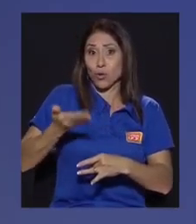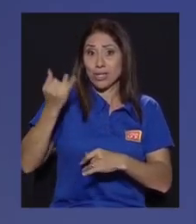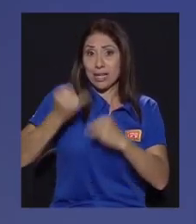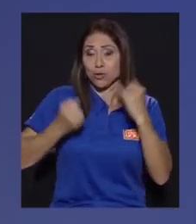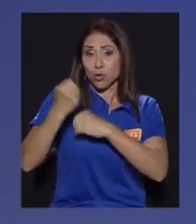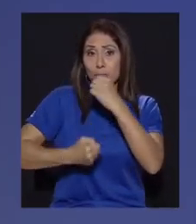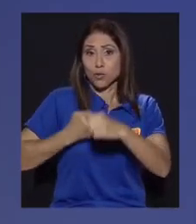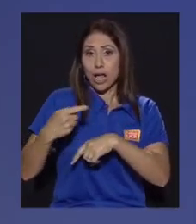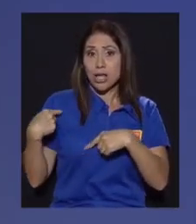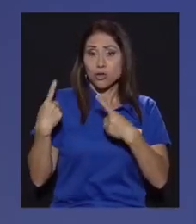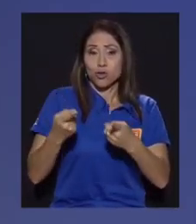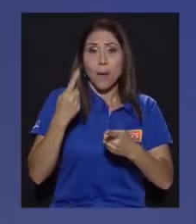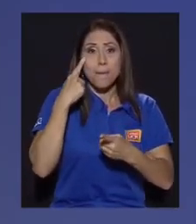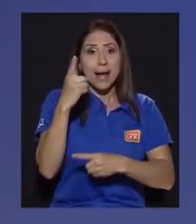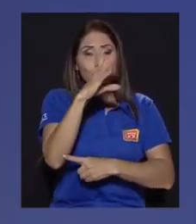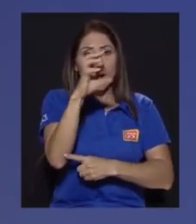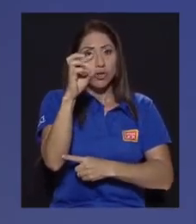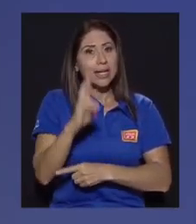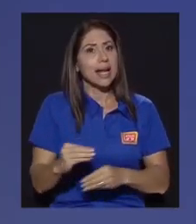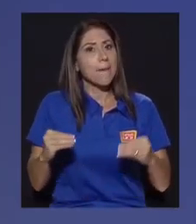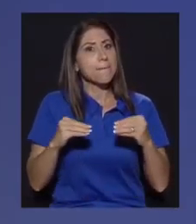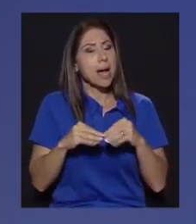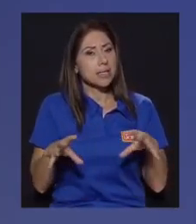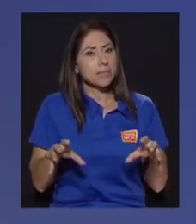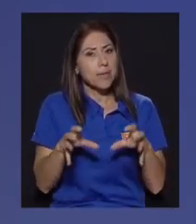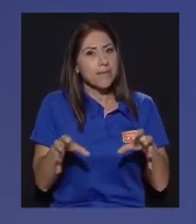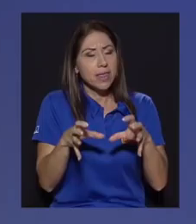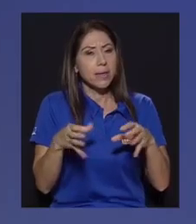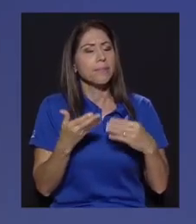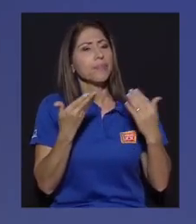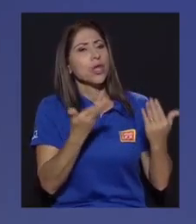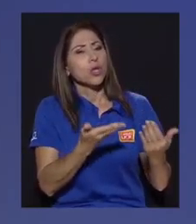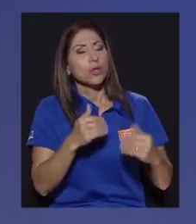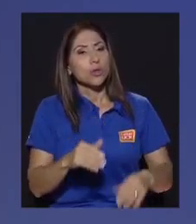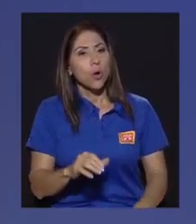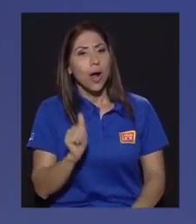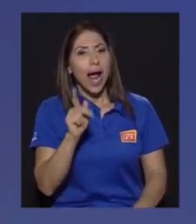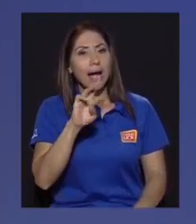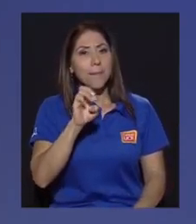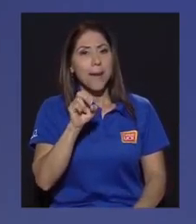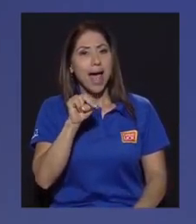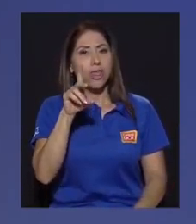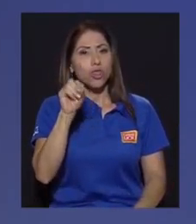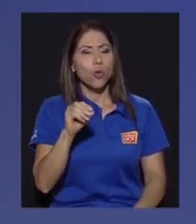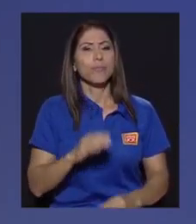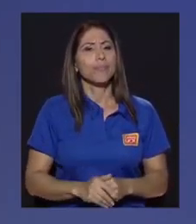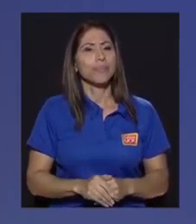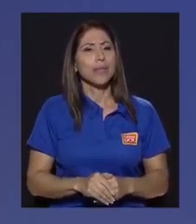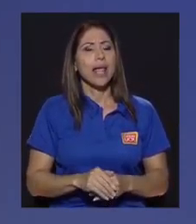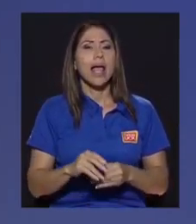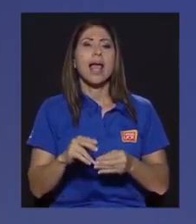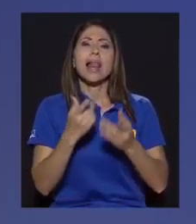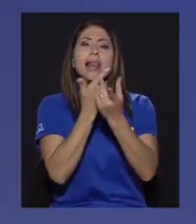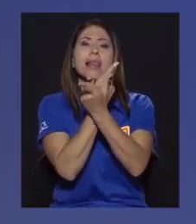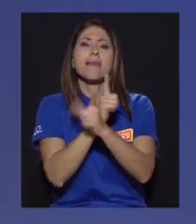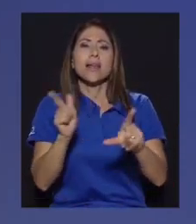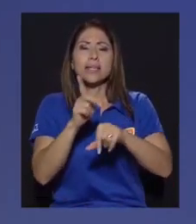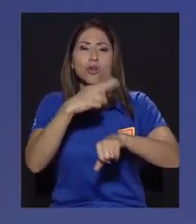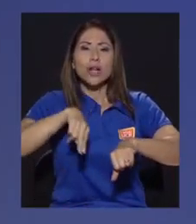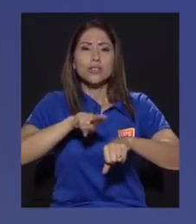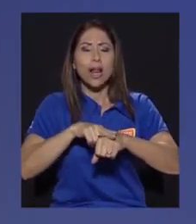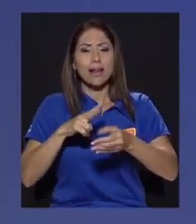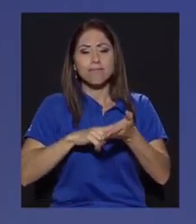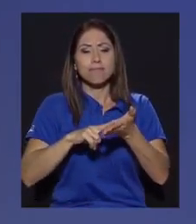más vivida son armando liberación nacional cuál es el panorama que tenemos ante